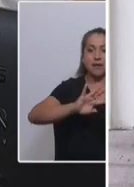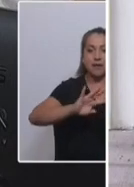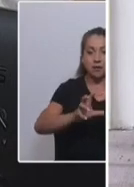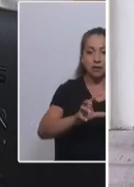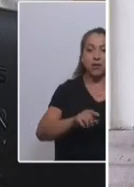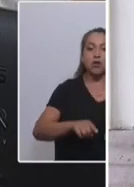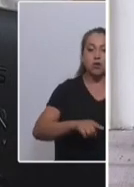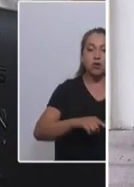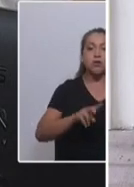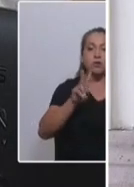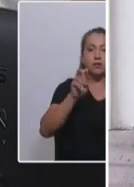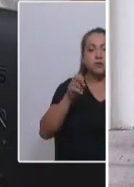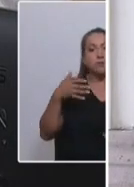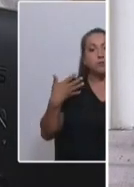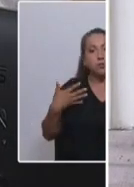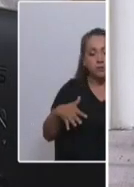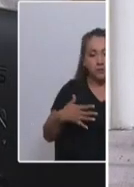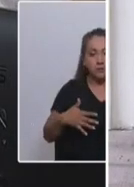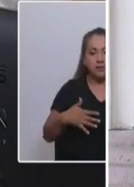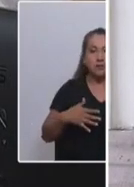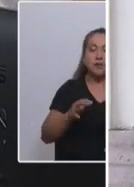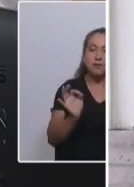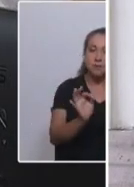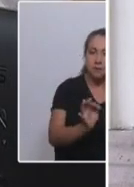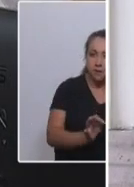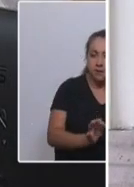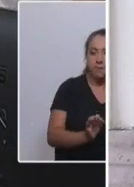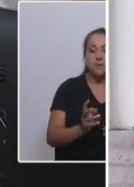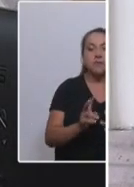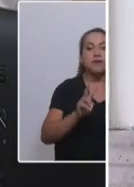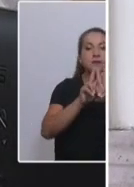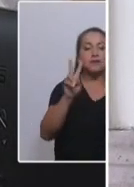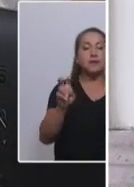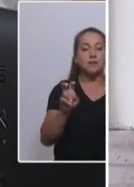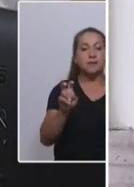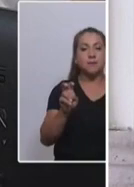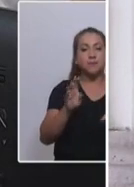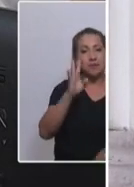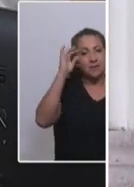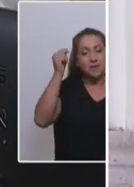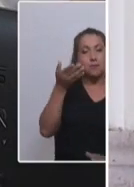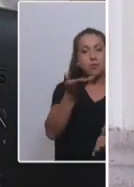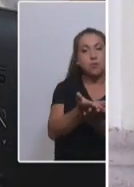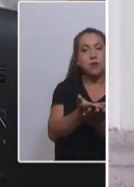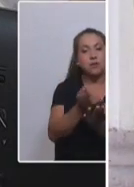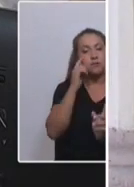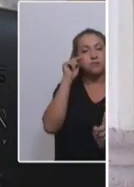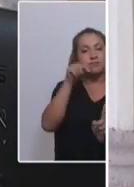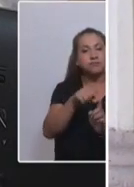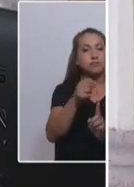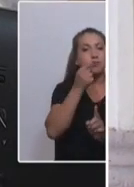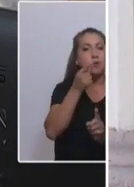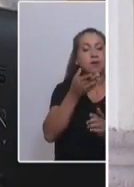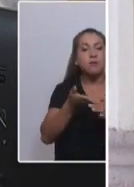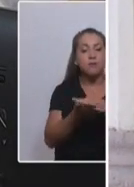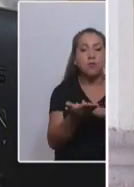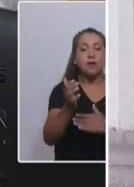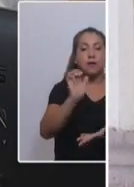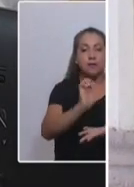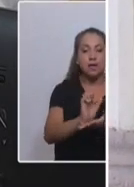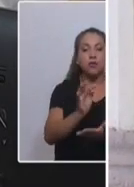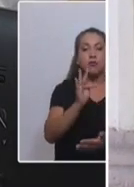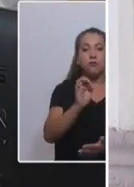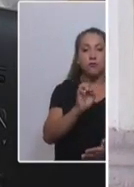Hablando una de las convencionales de Vamos por Chile, Carol Baum, que anoche cuando terminó la votación dijo que este proceso estaba